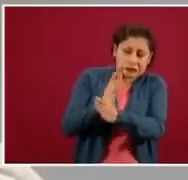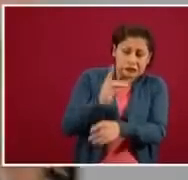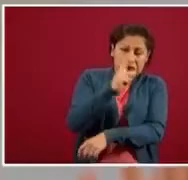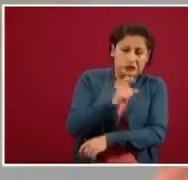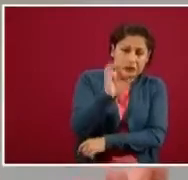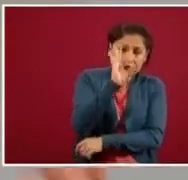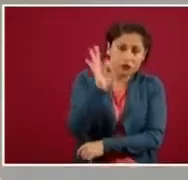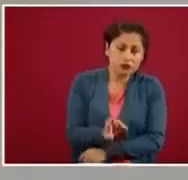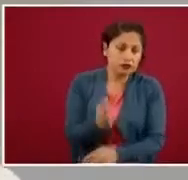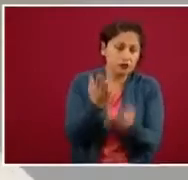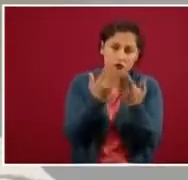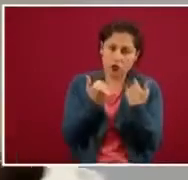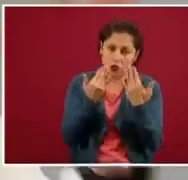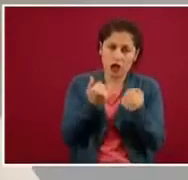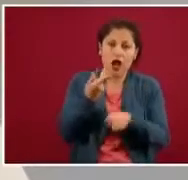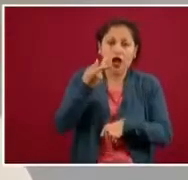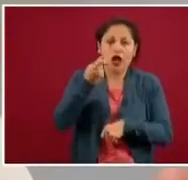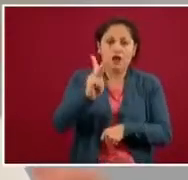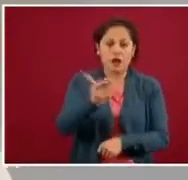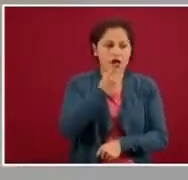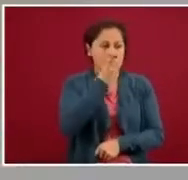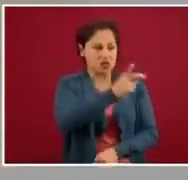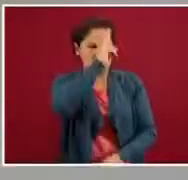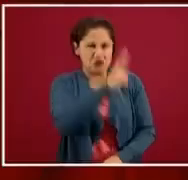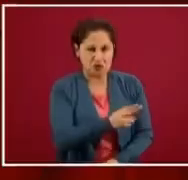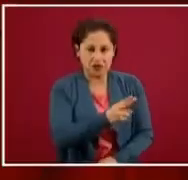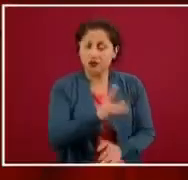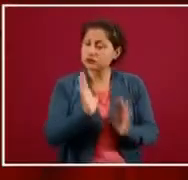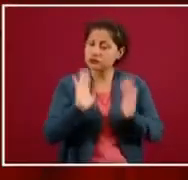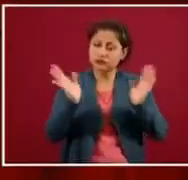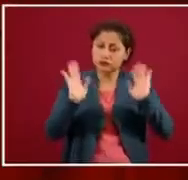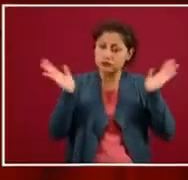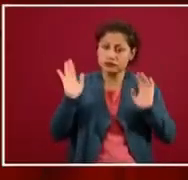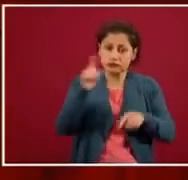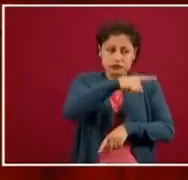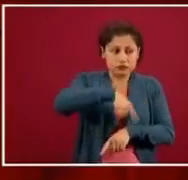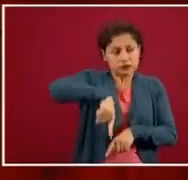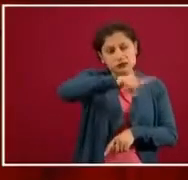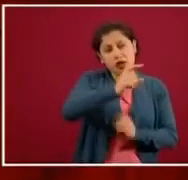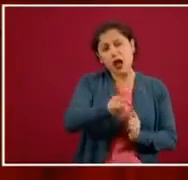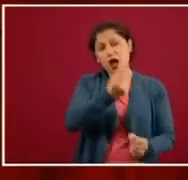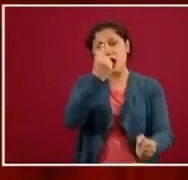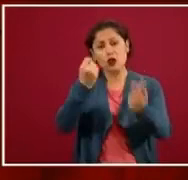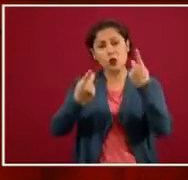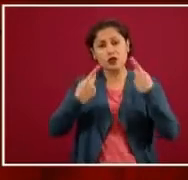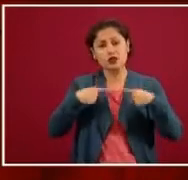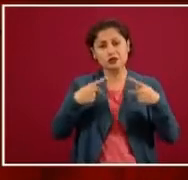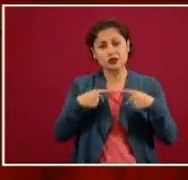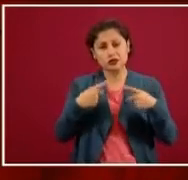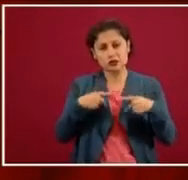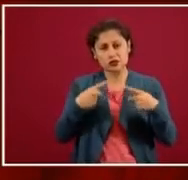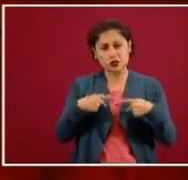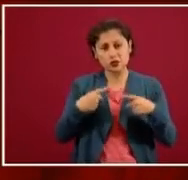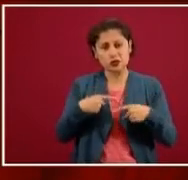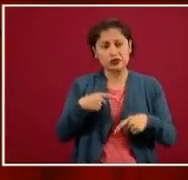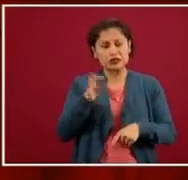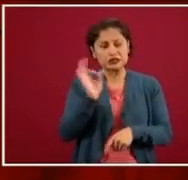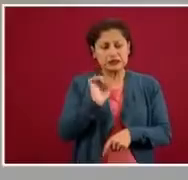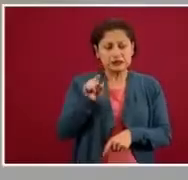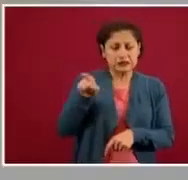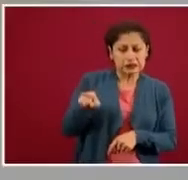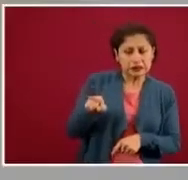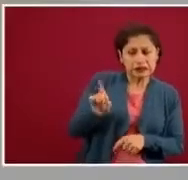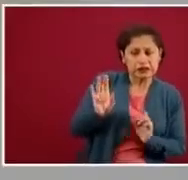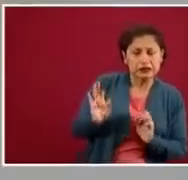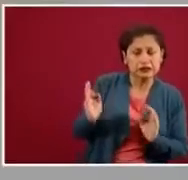elemento auxiliar que por su uso masivo contribuye a que personas que empezaran a ser infecciosas